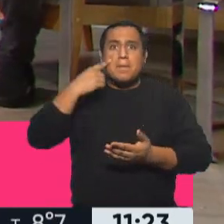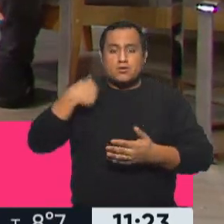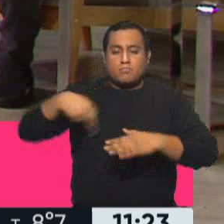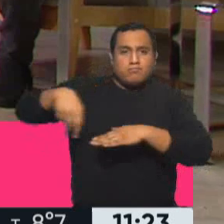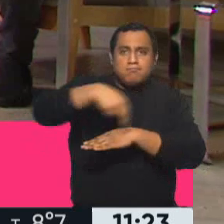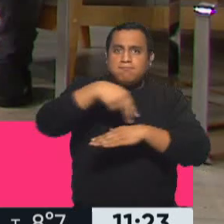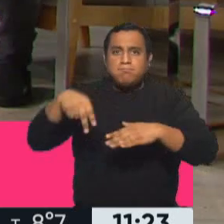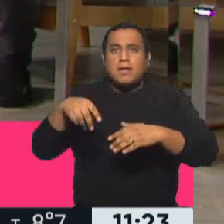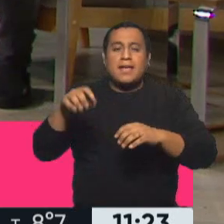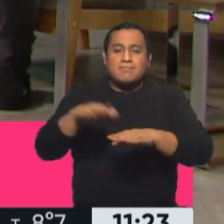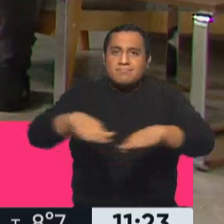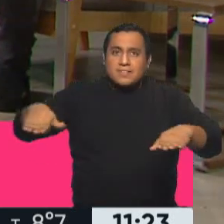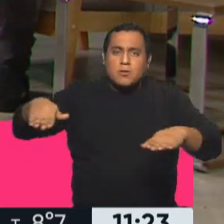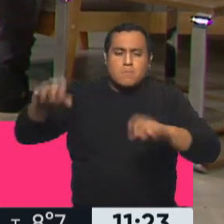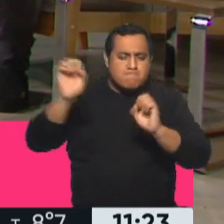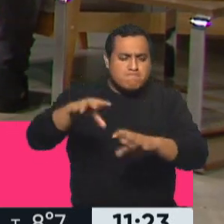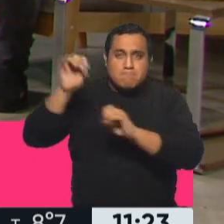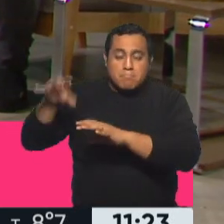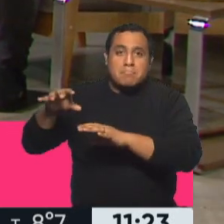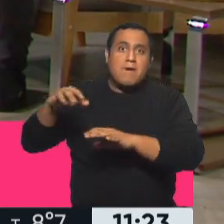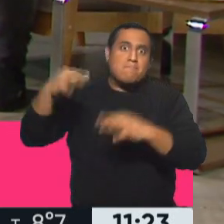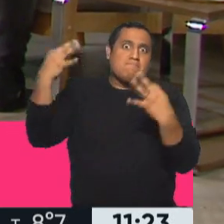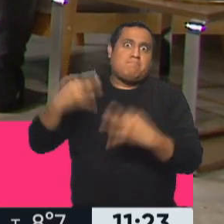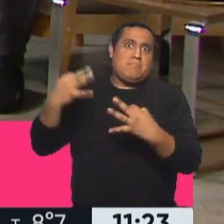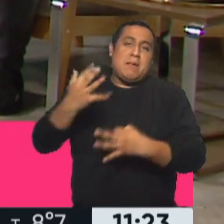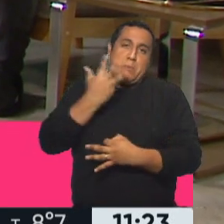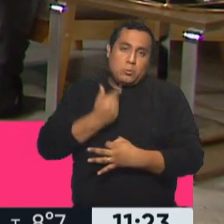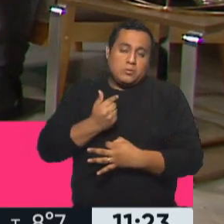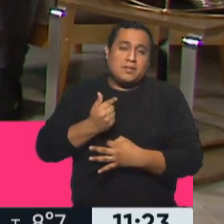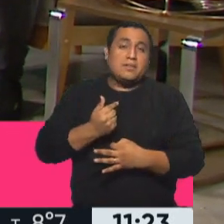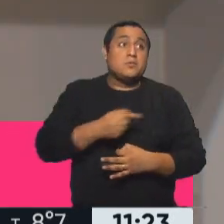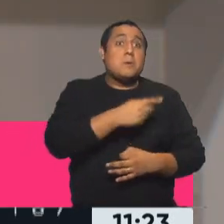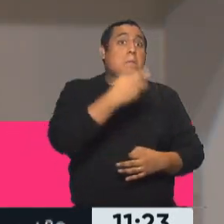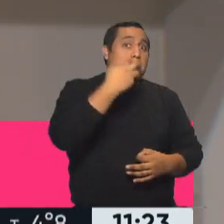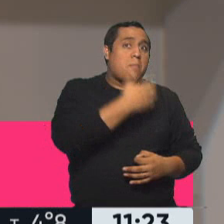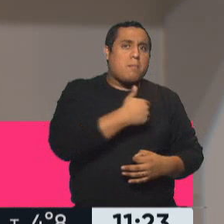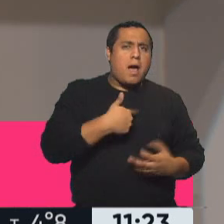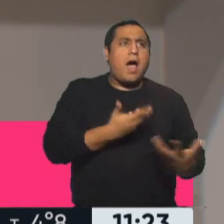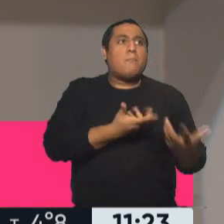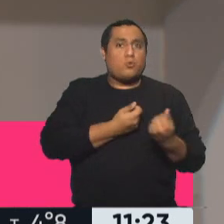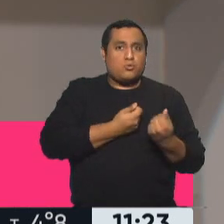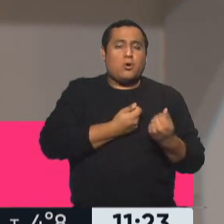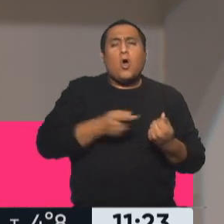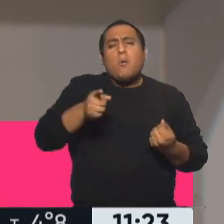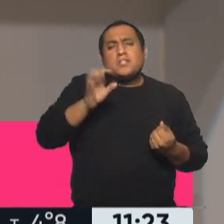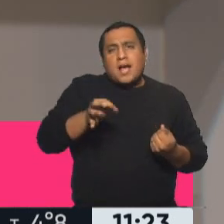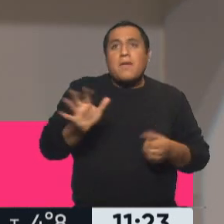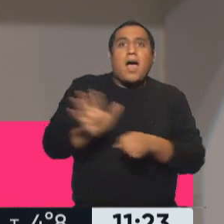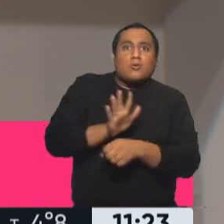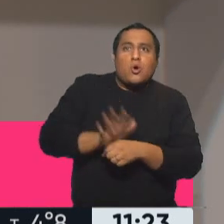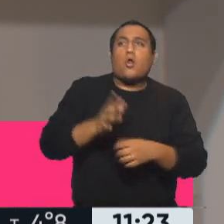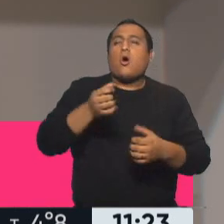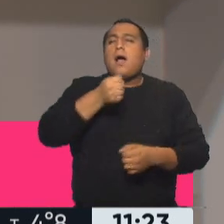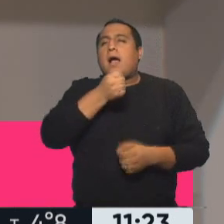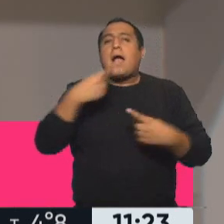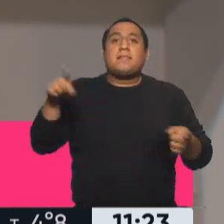un artista más en la familia, dijeron ellos. Claro, eso es lo que yo siempre recibía también de ellos, ¿no? Una cosa es, bueno, vos lo sabrás bien, ser actor o ser cantante